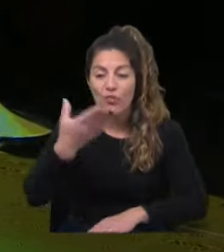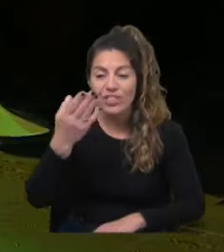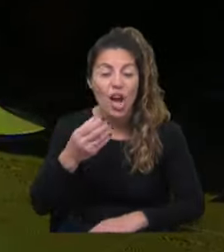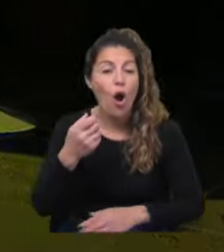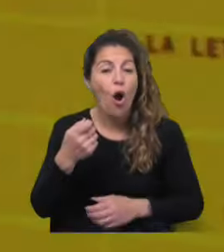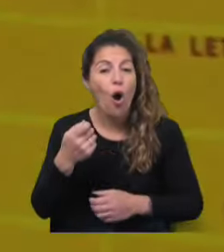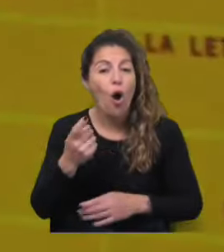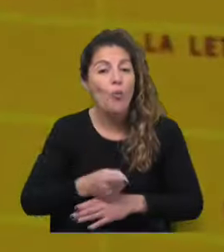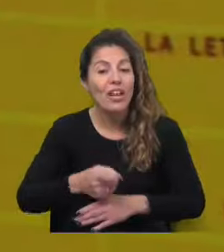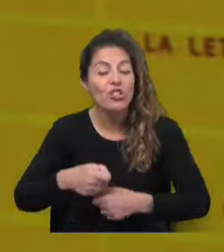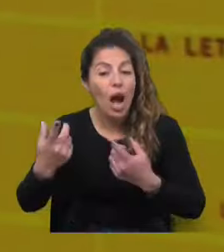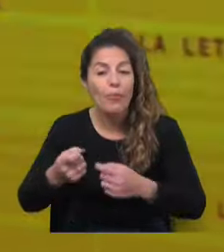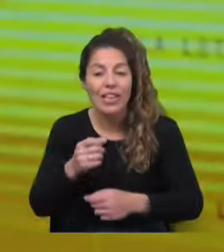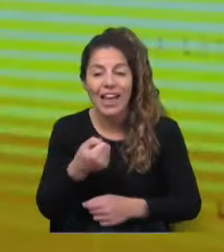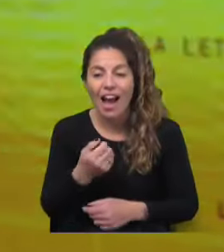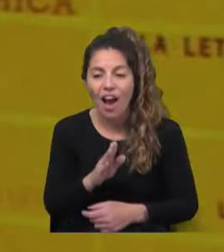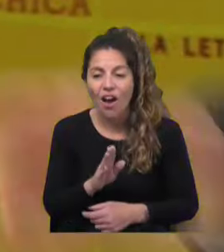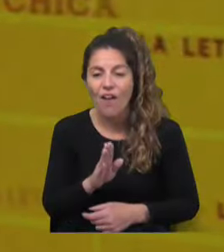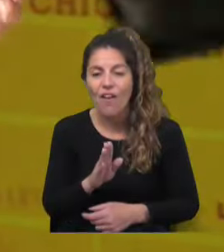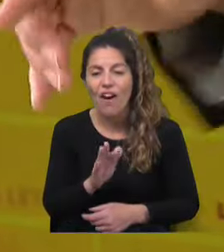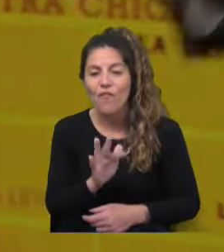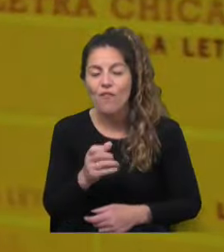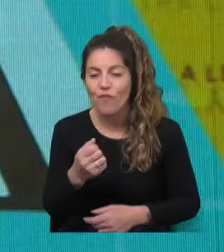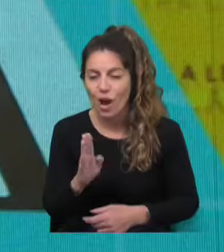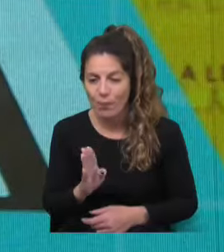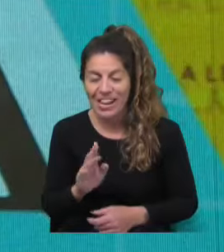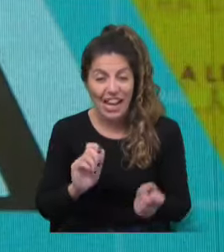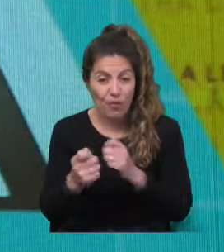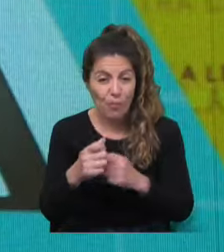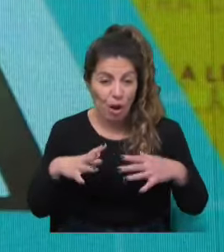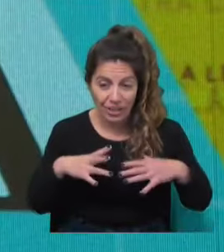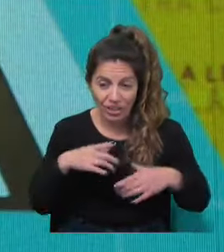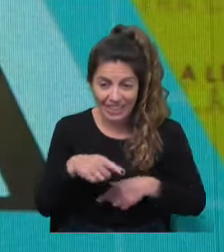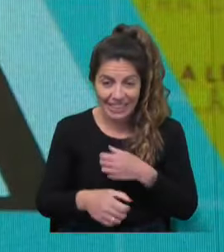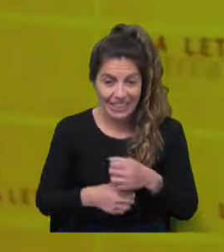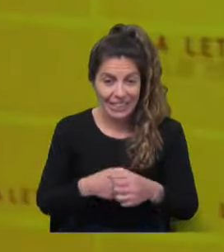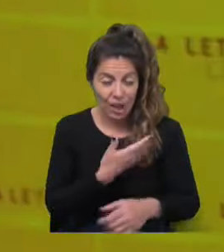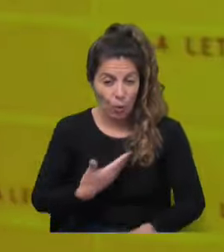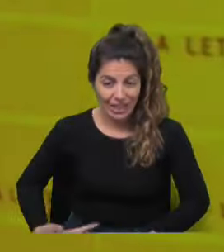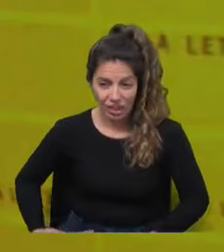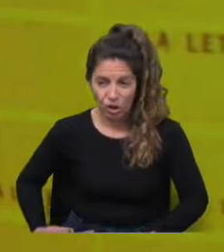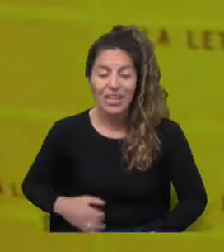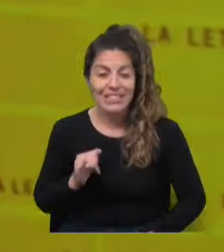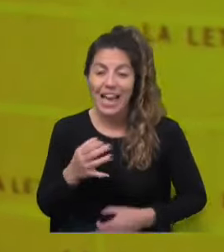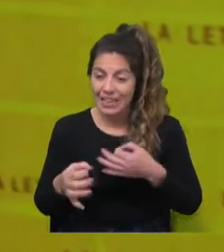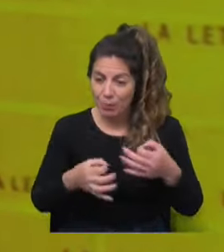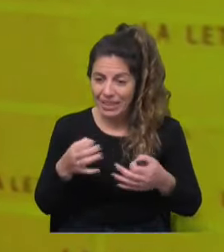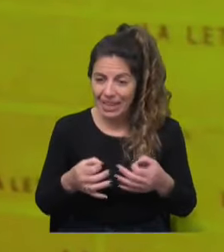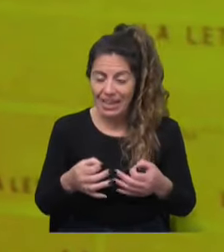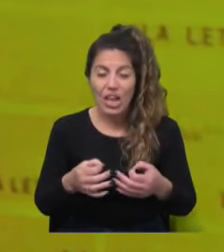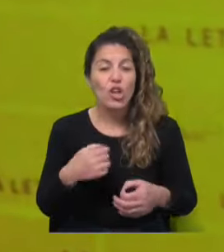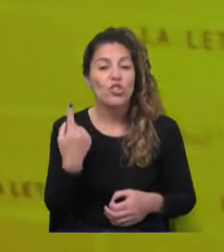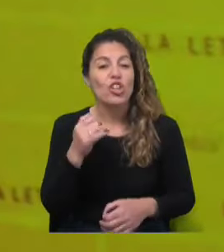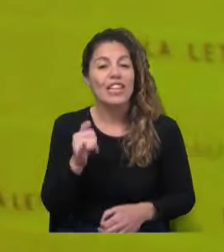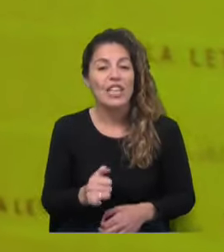AFAPs, nosotros ahí vemos la ley cómo, de la reforma jubilatoria de este nosotros, gobierno. Claro que hay que explicar que nosotros